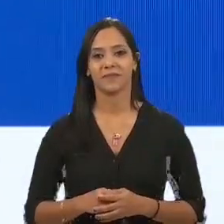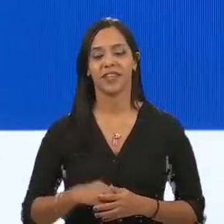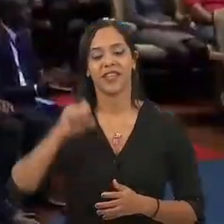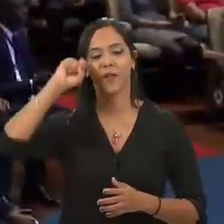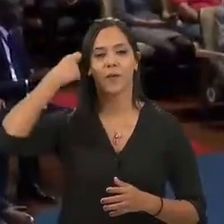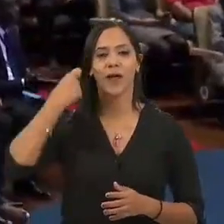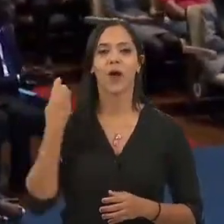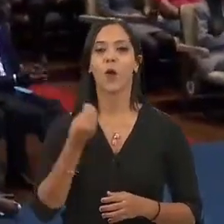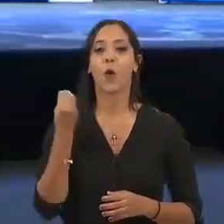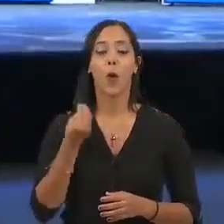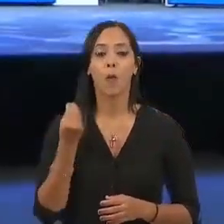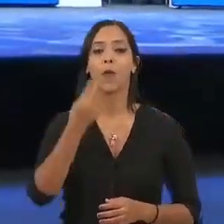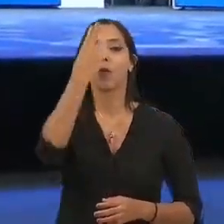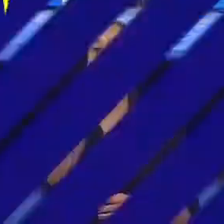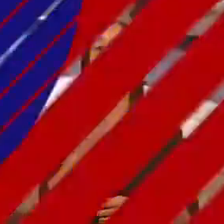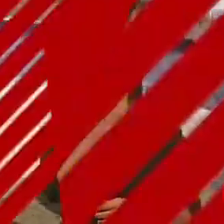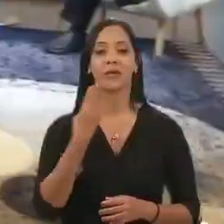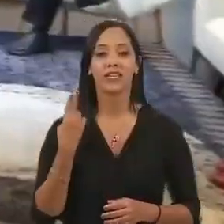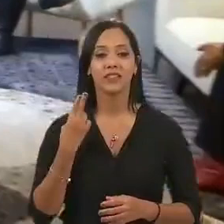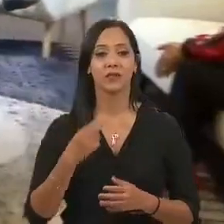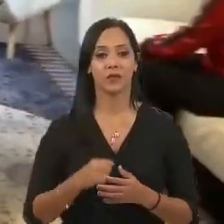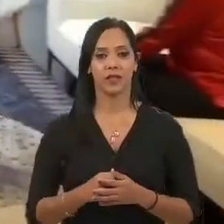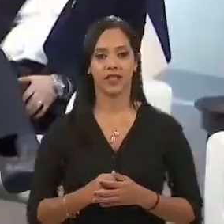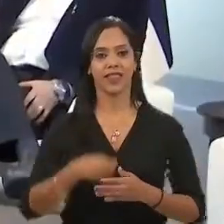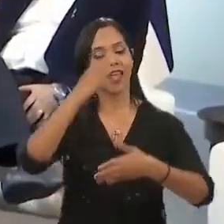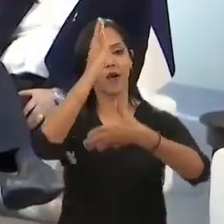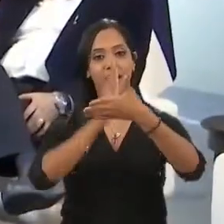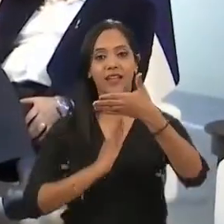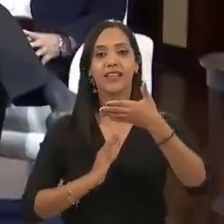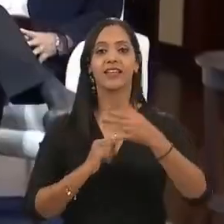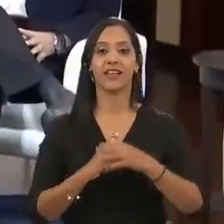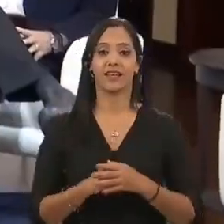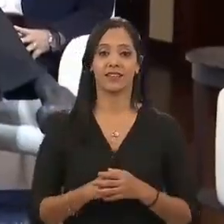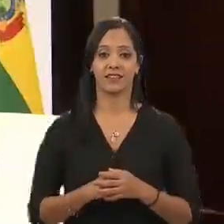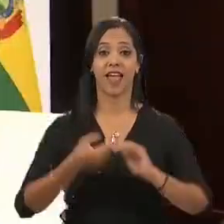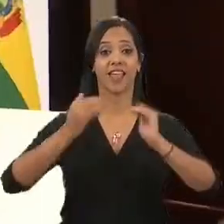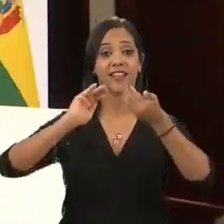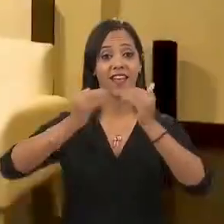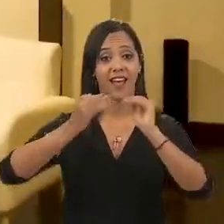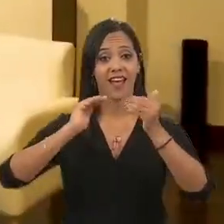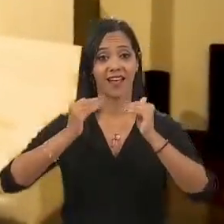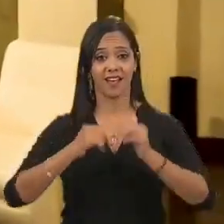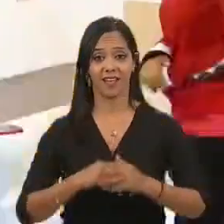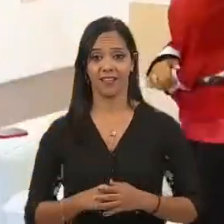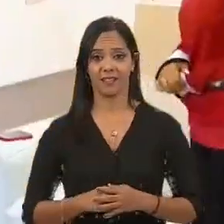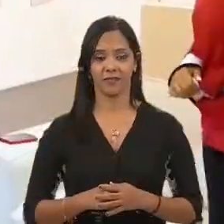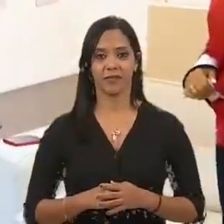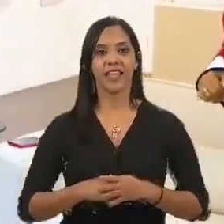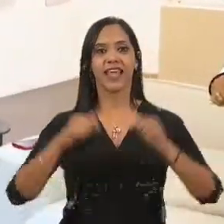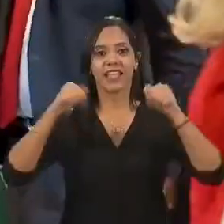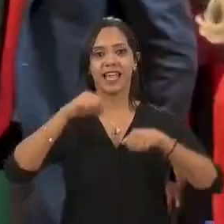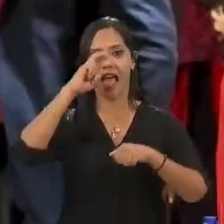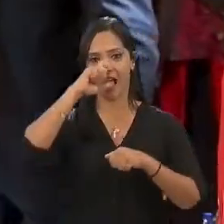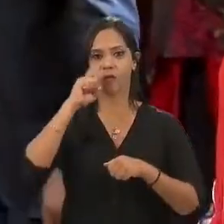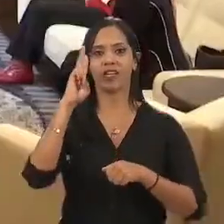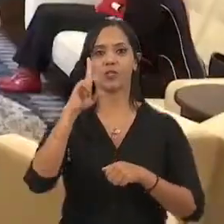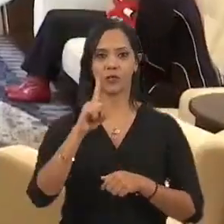como compromiso de honestidad, de ética de este siglo XXI.